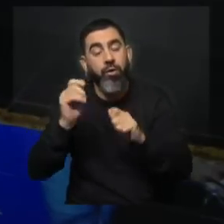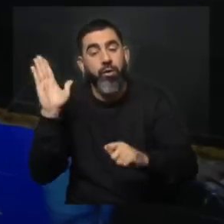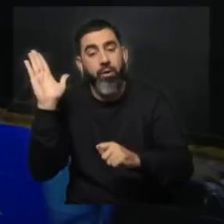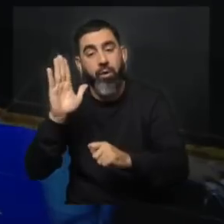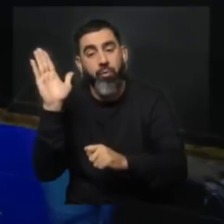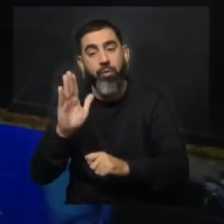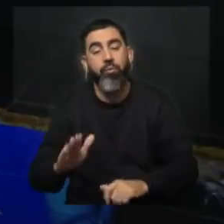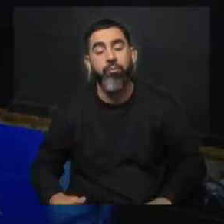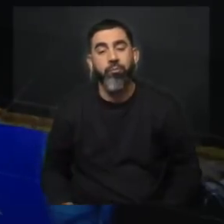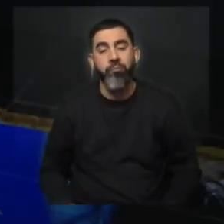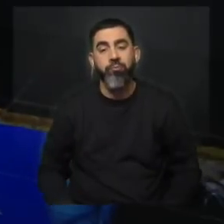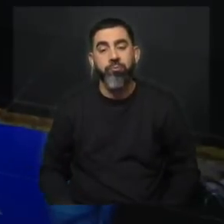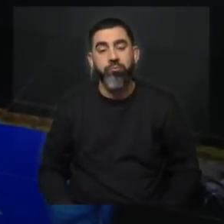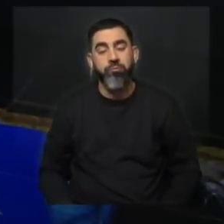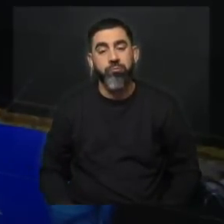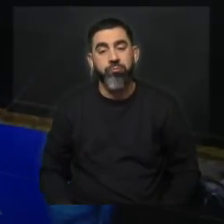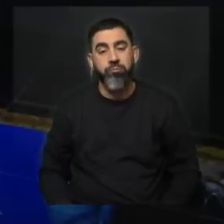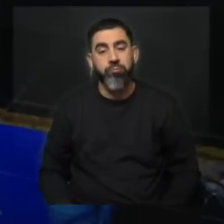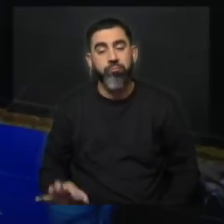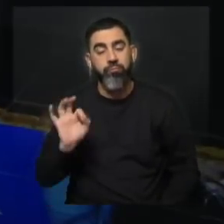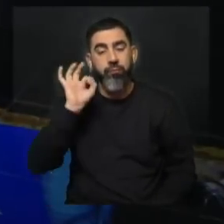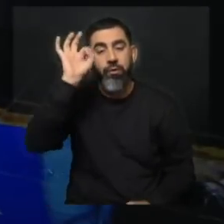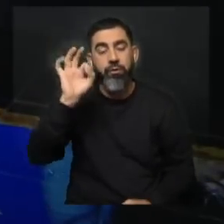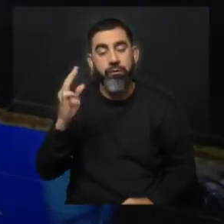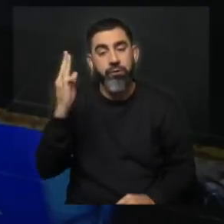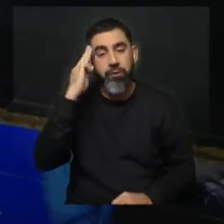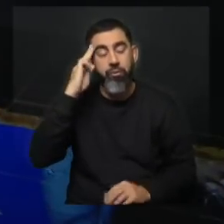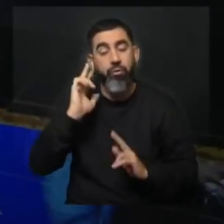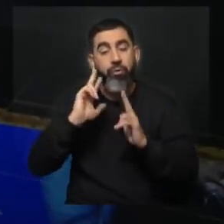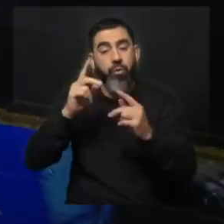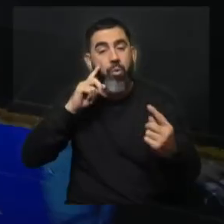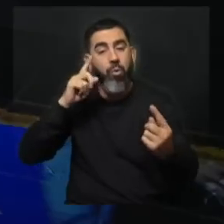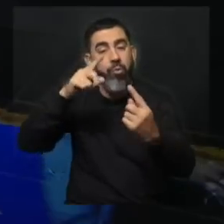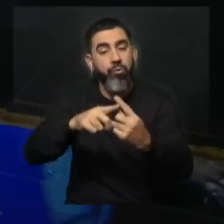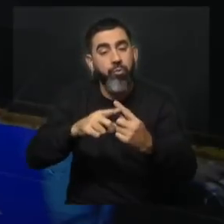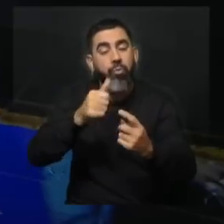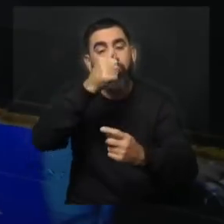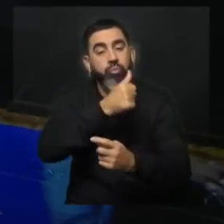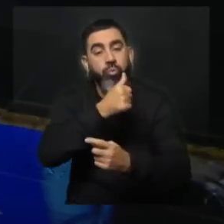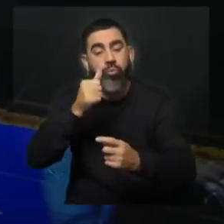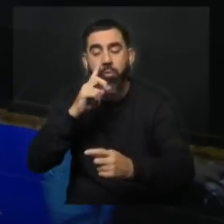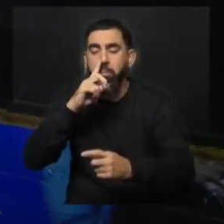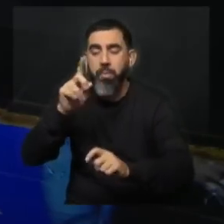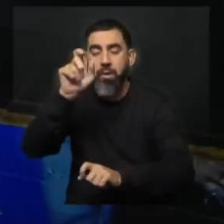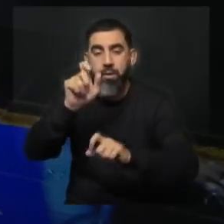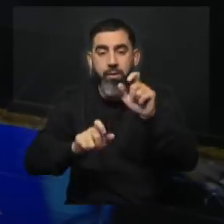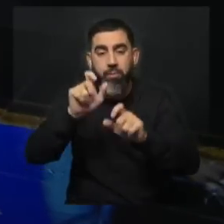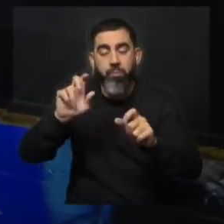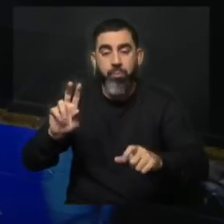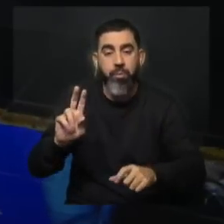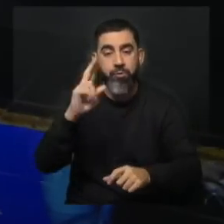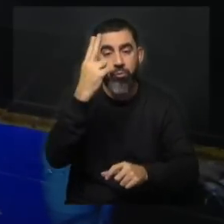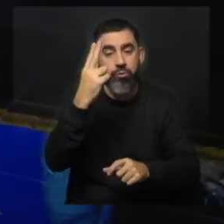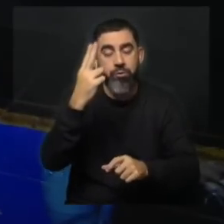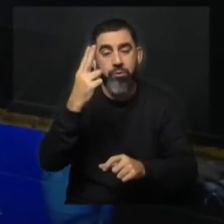reestructuración de deudas así se dice sí el senador guido María y ríos dijo que el objetivo es encontrar una solución para miles de personas uruguayas